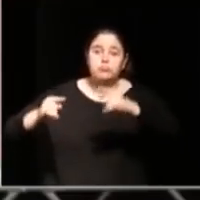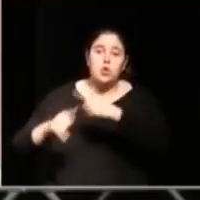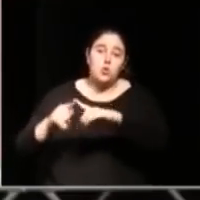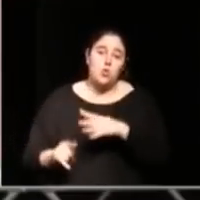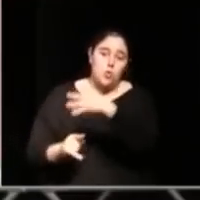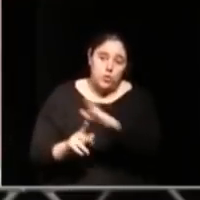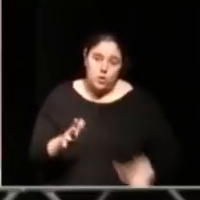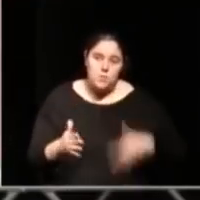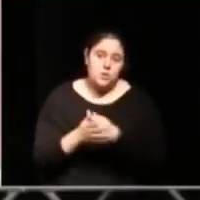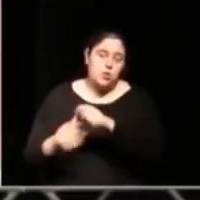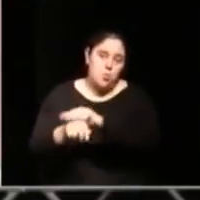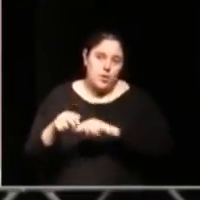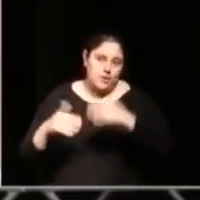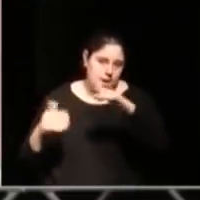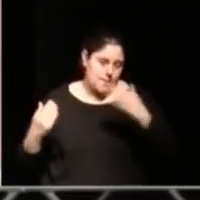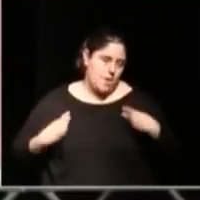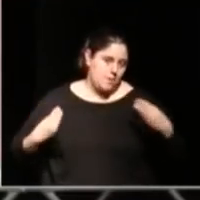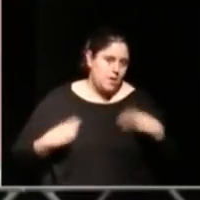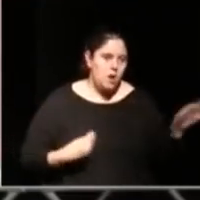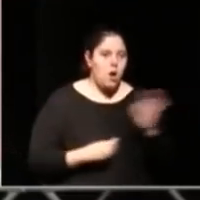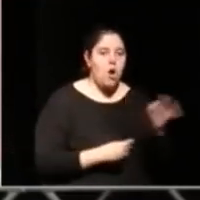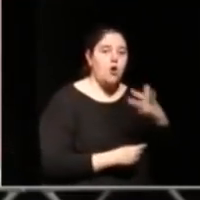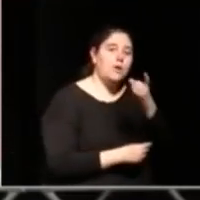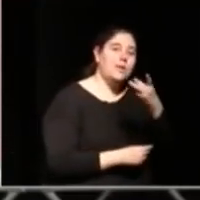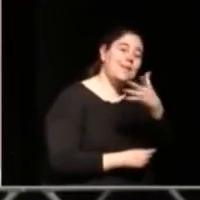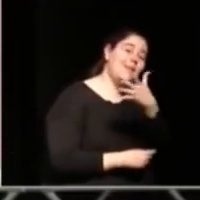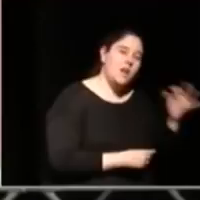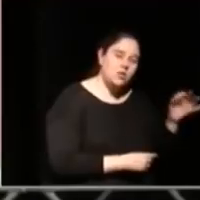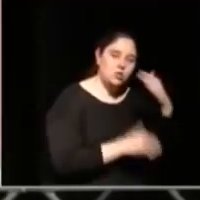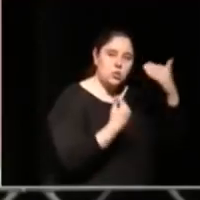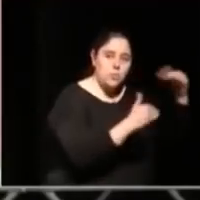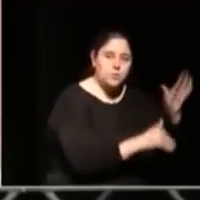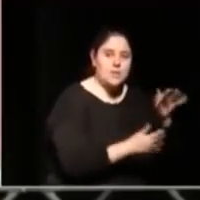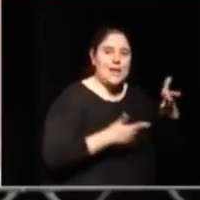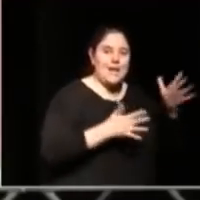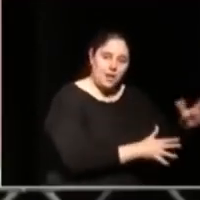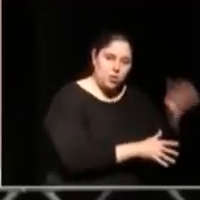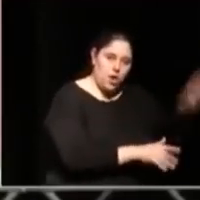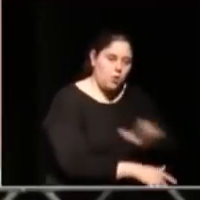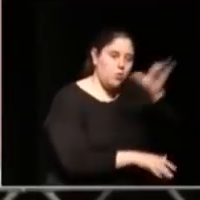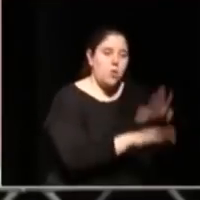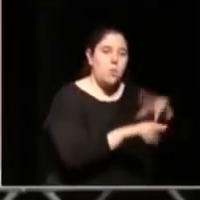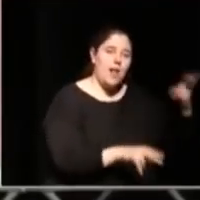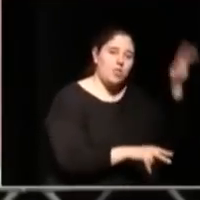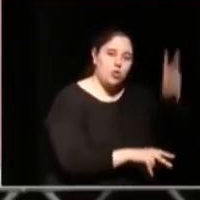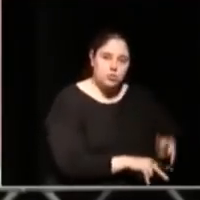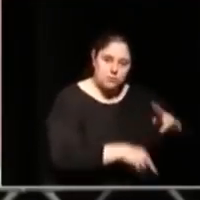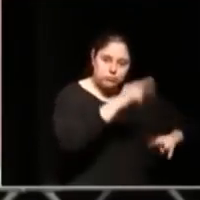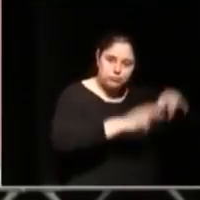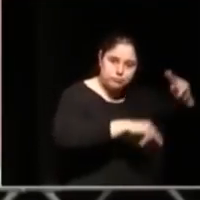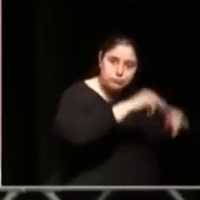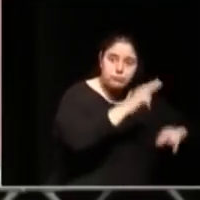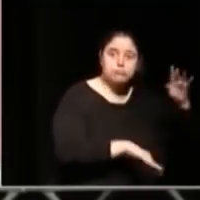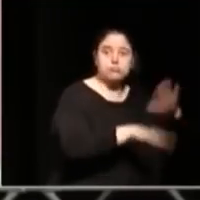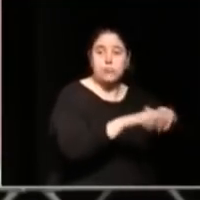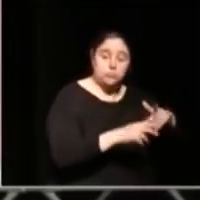inversión en políticas de vivienda. Barcelona, adquisición de 500 pisos y crédito europeo para construir 2.000 más destinados al alquiler